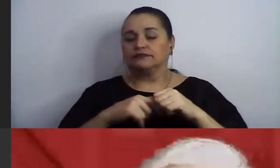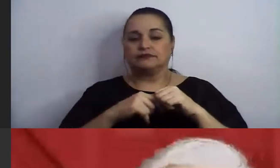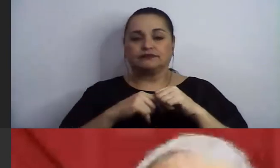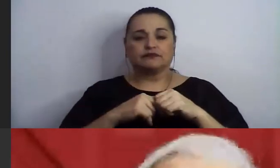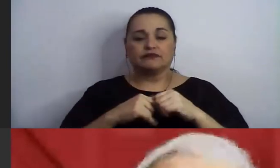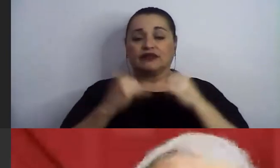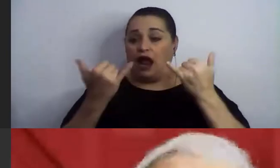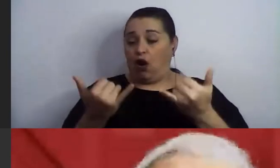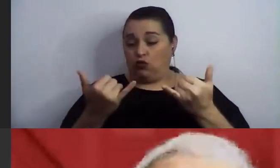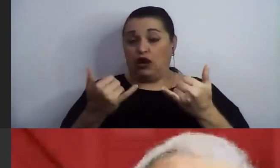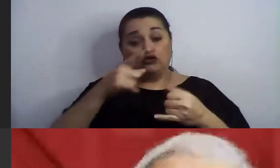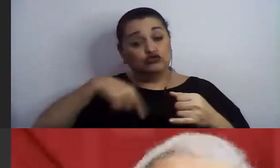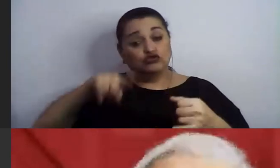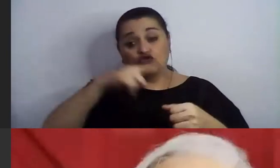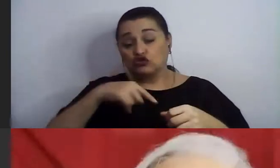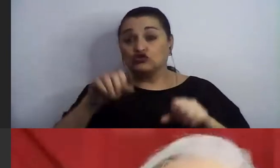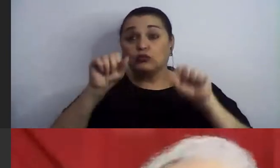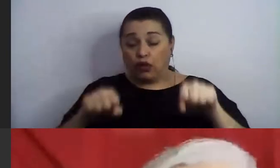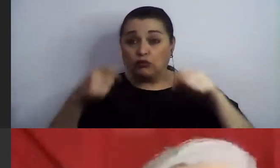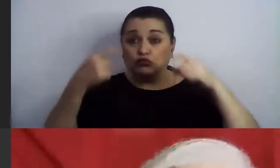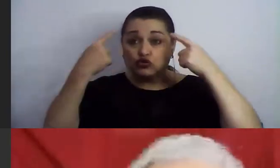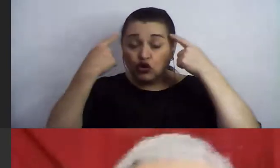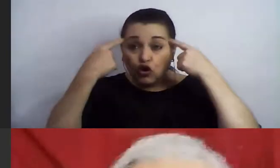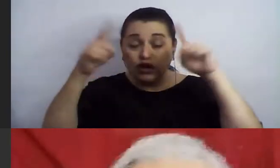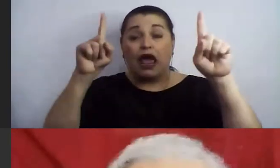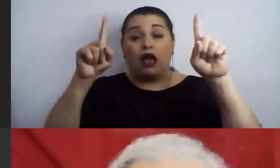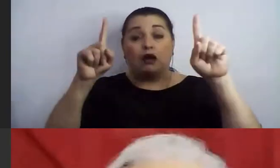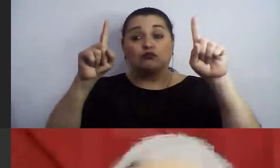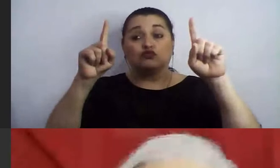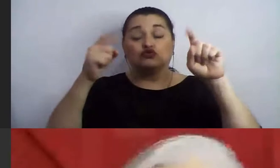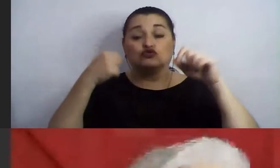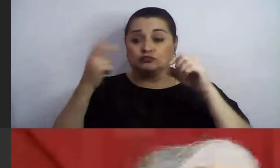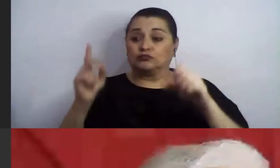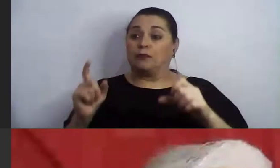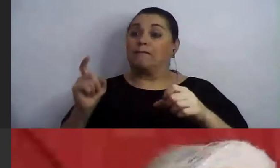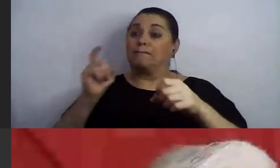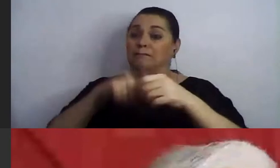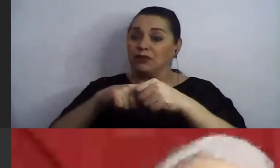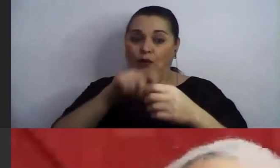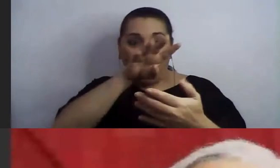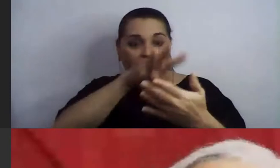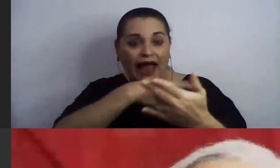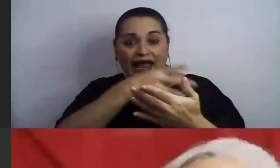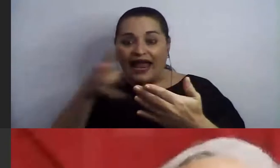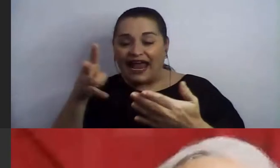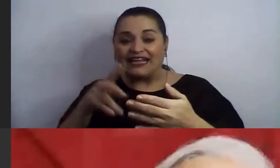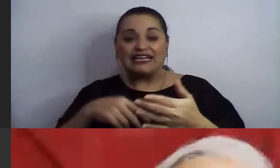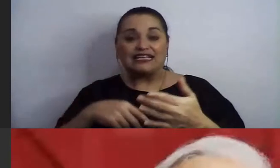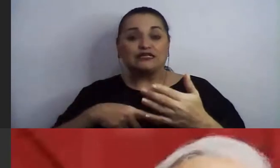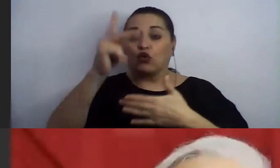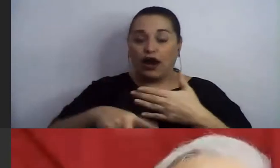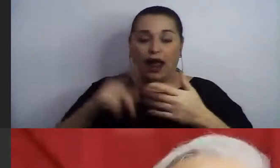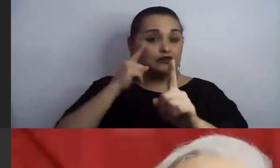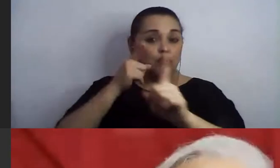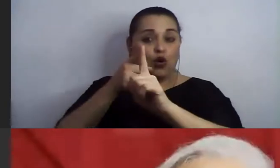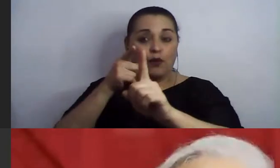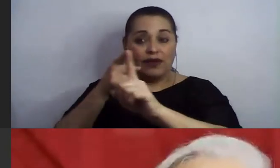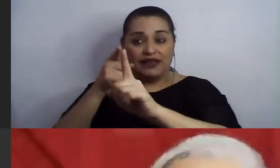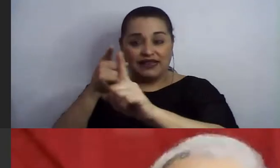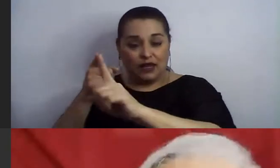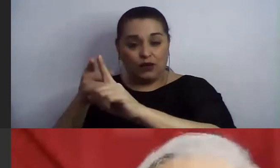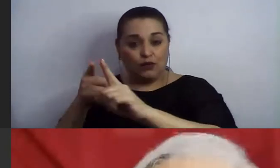Ahora, cuando nosotros podemos, logramos y nosotras, vincular nuestras agendas con los programas y objetivos de las